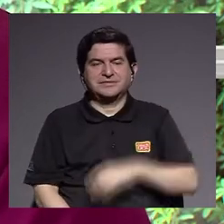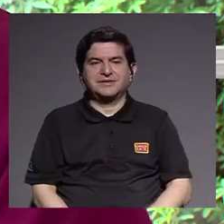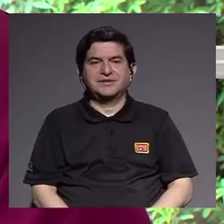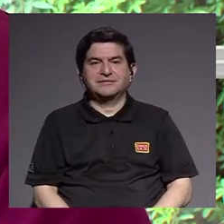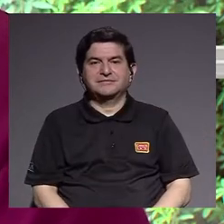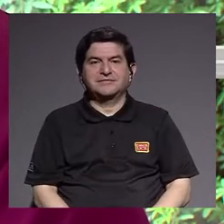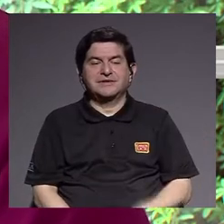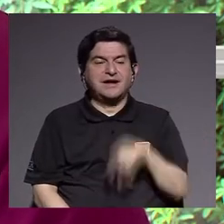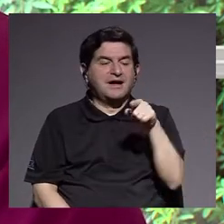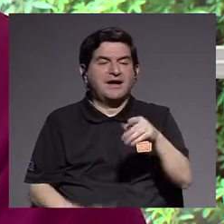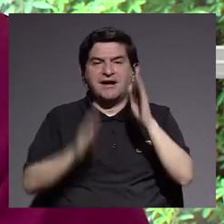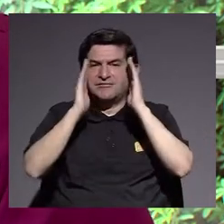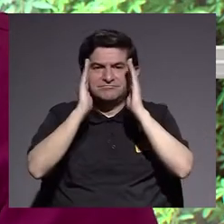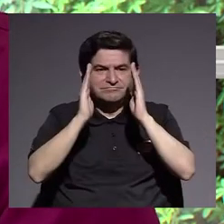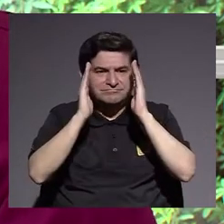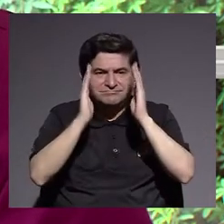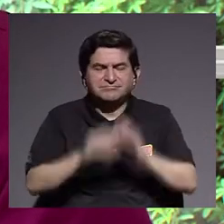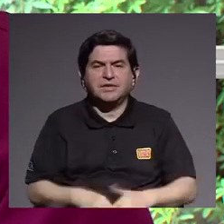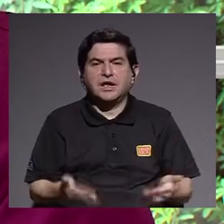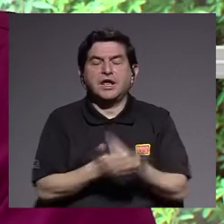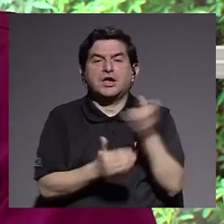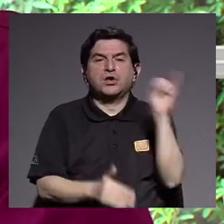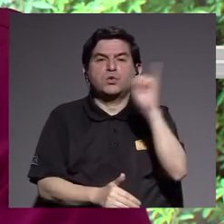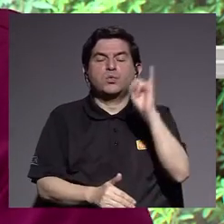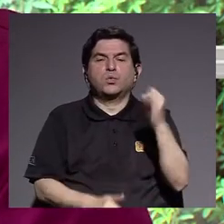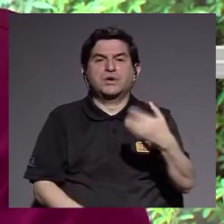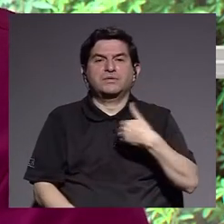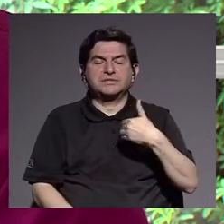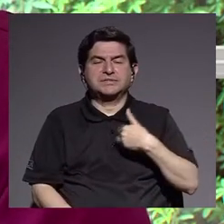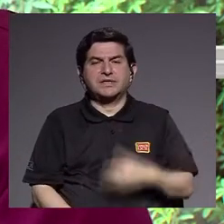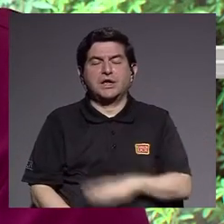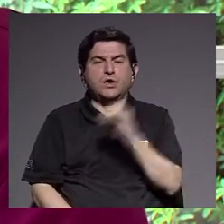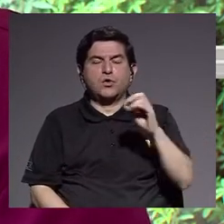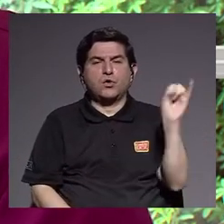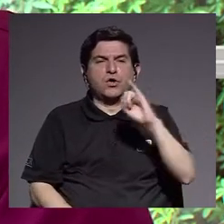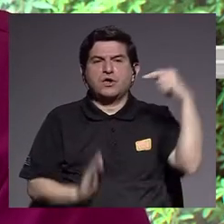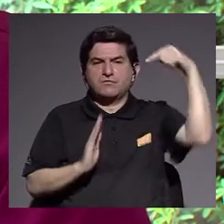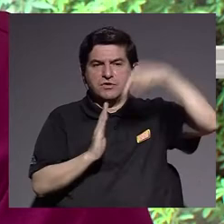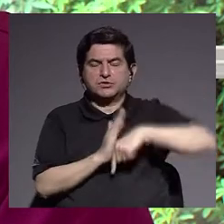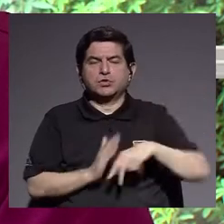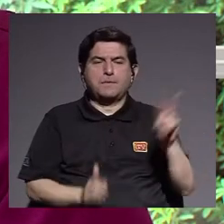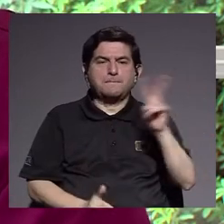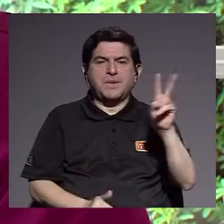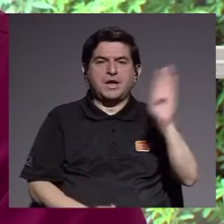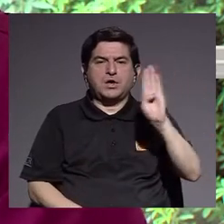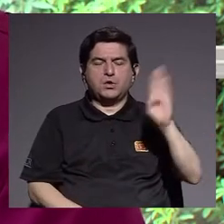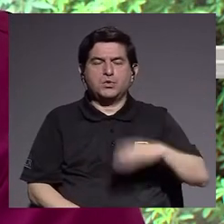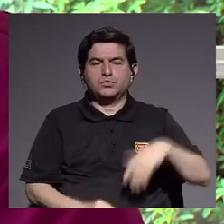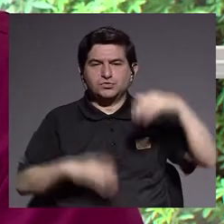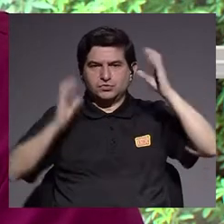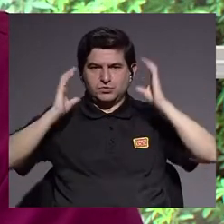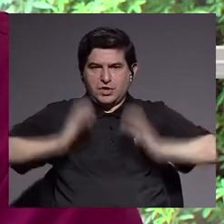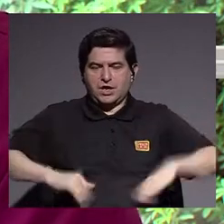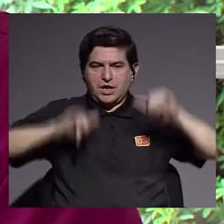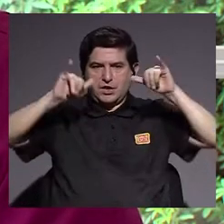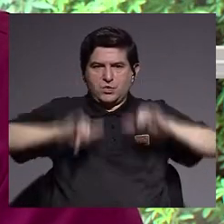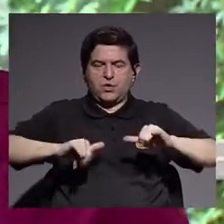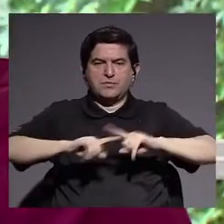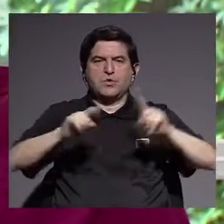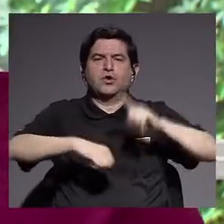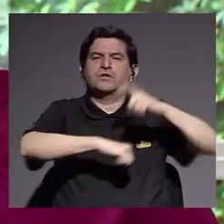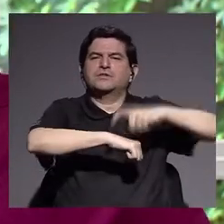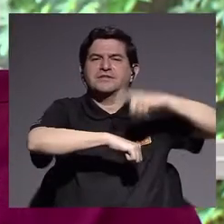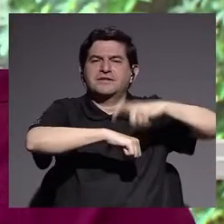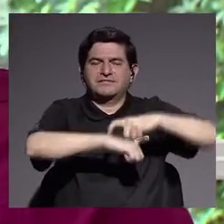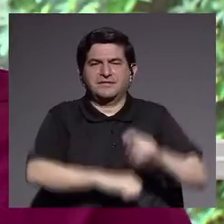y por lo tanto no se va a concentrar en infecciones nuevas que estén llegaron a infecciones agudas con algún tipo de virus o bacteria que es lógico